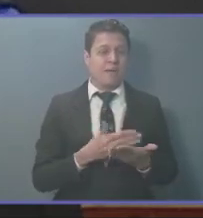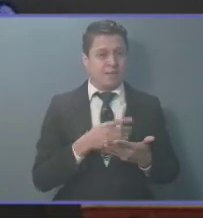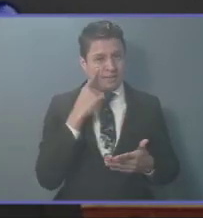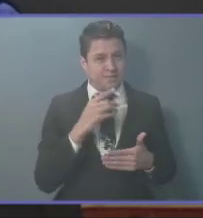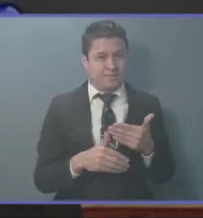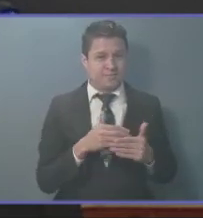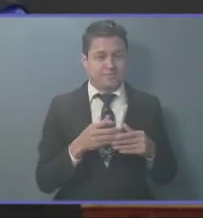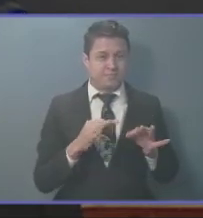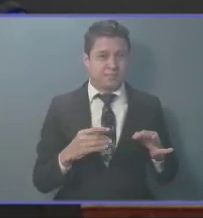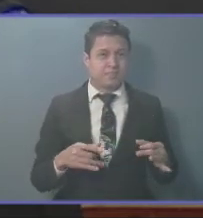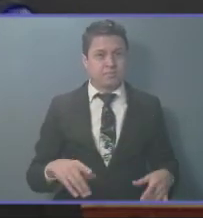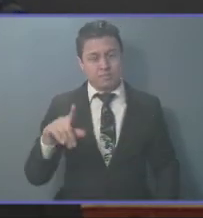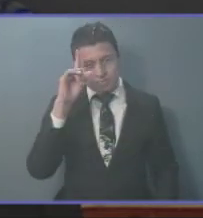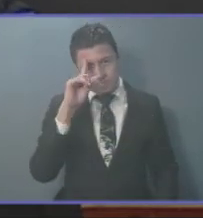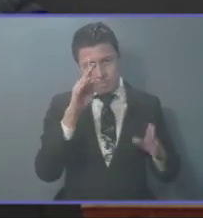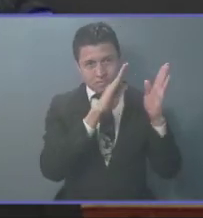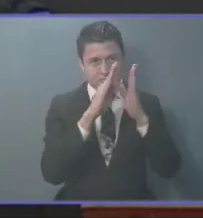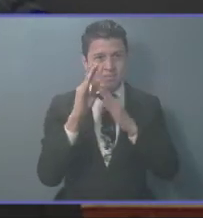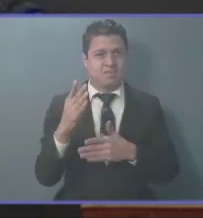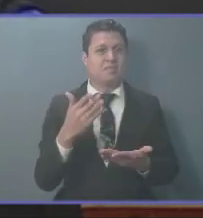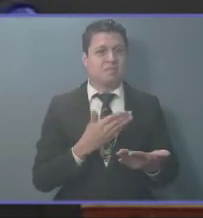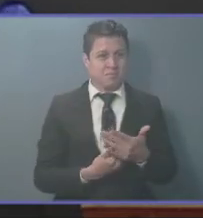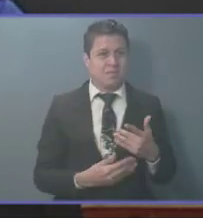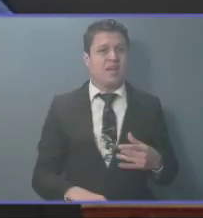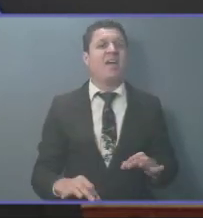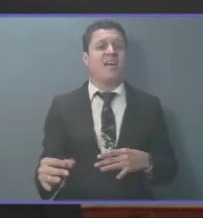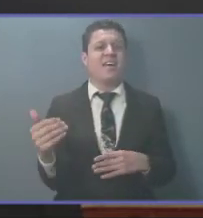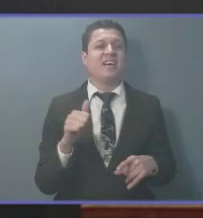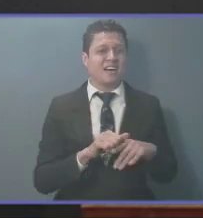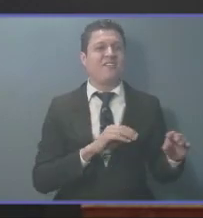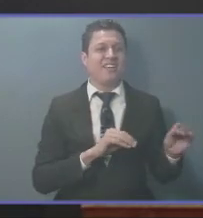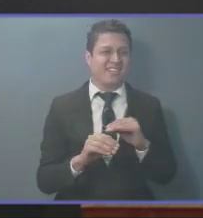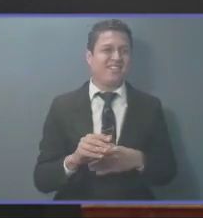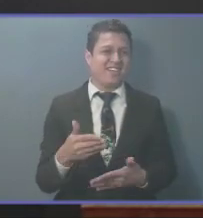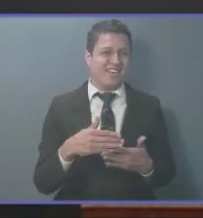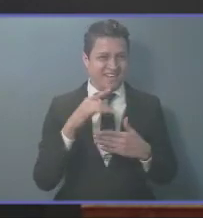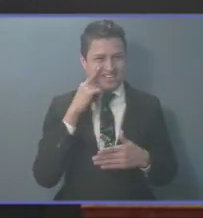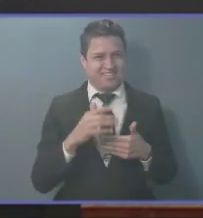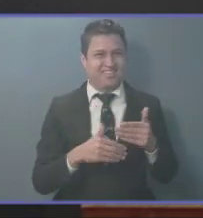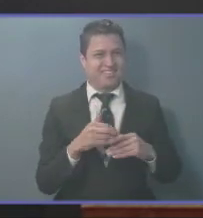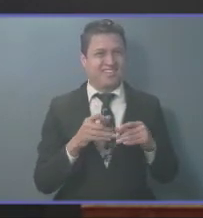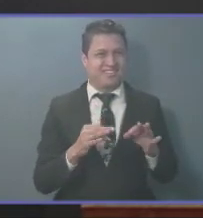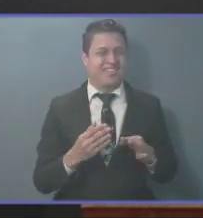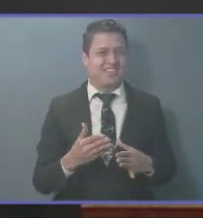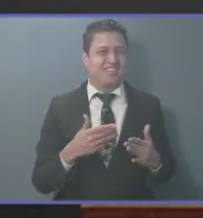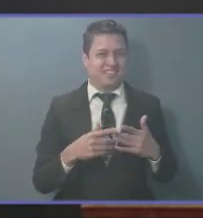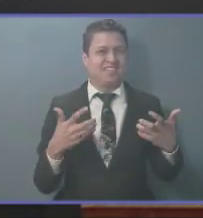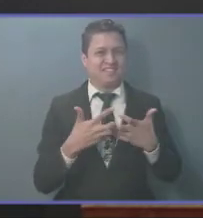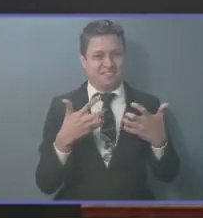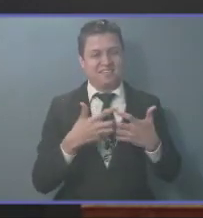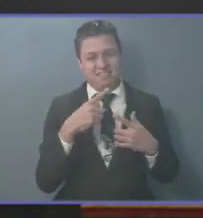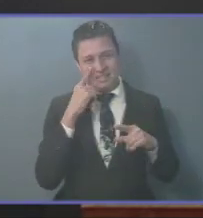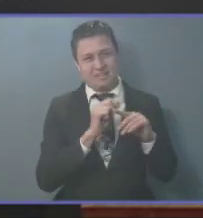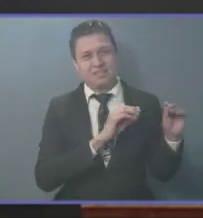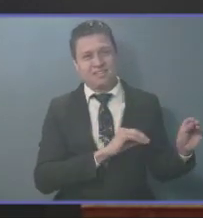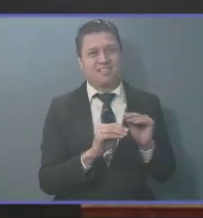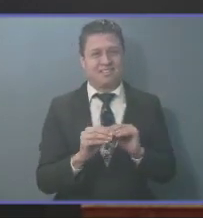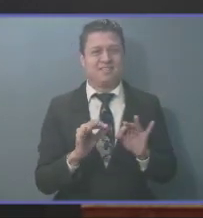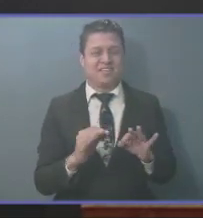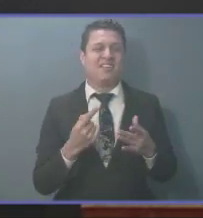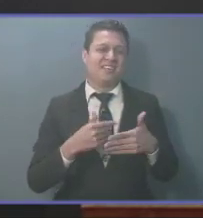más complejas. El diálogo siempre encontrará un espacio cuando se confunde lo